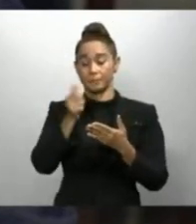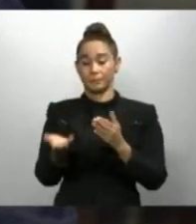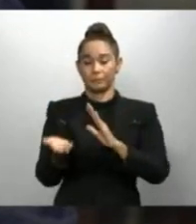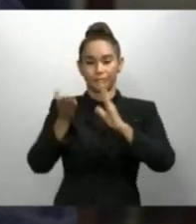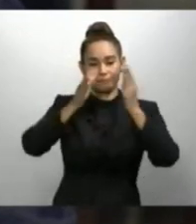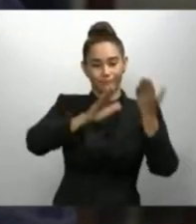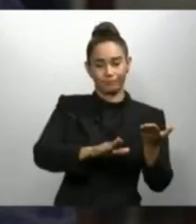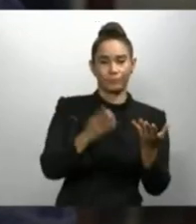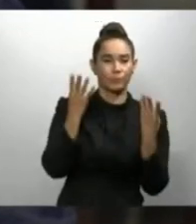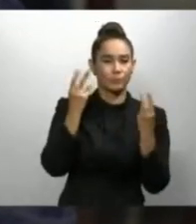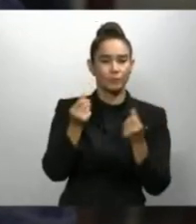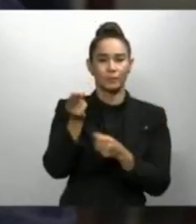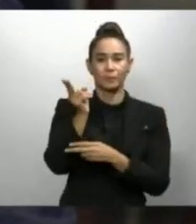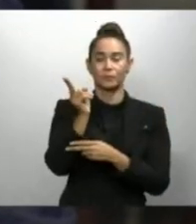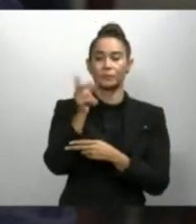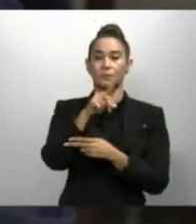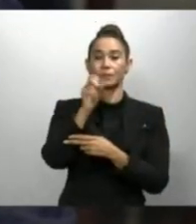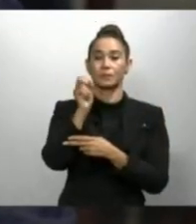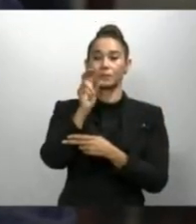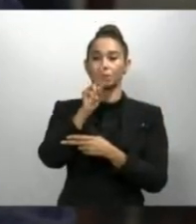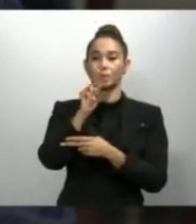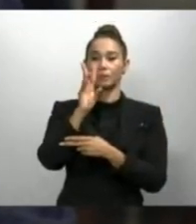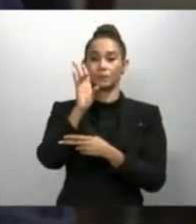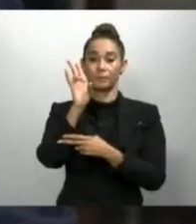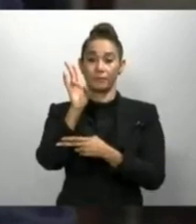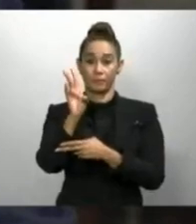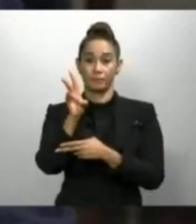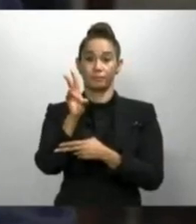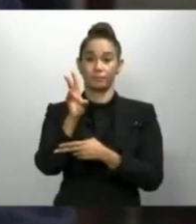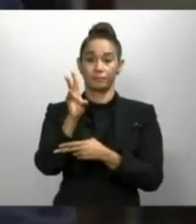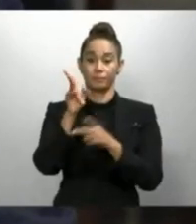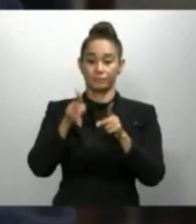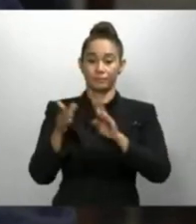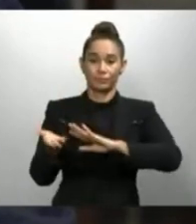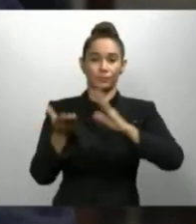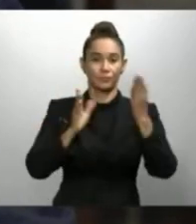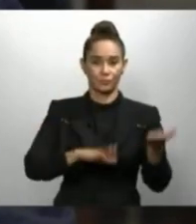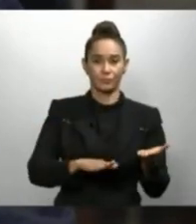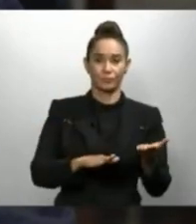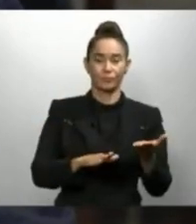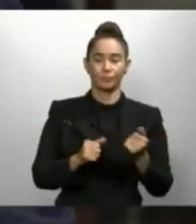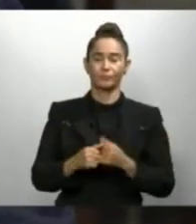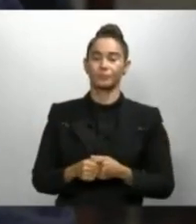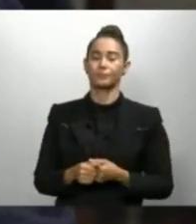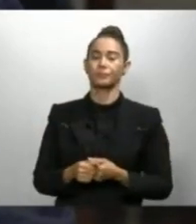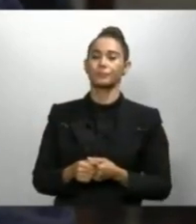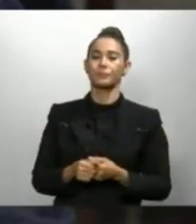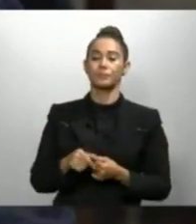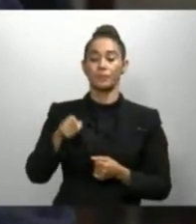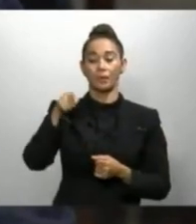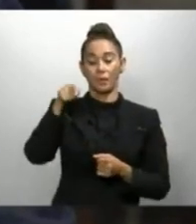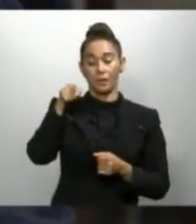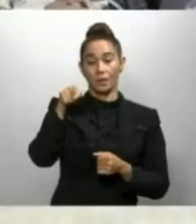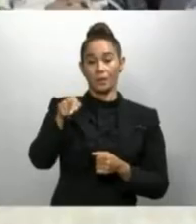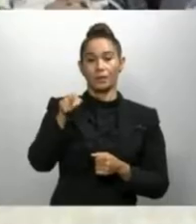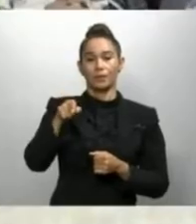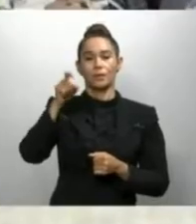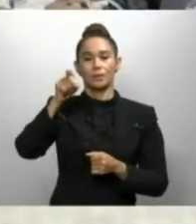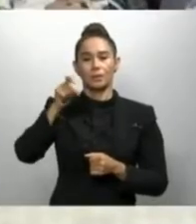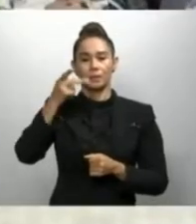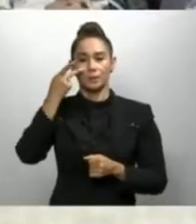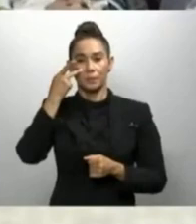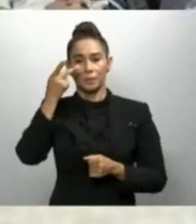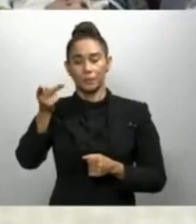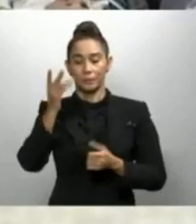va de año. Una dura realidad que necesitamos interiorizar para romper esta cadena mortal